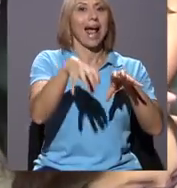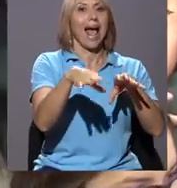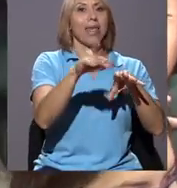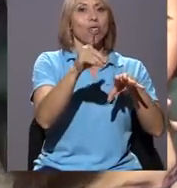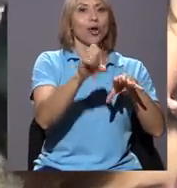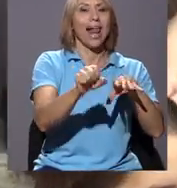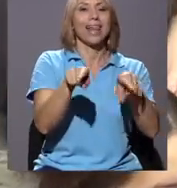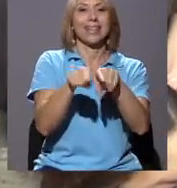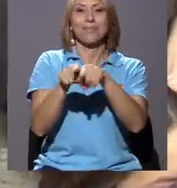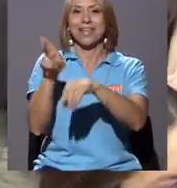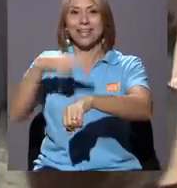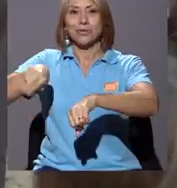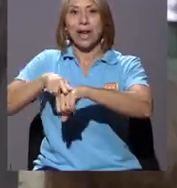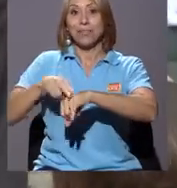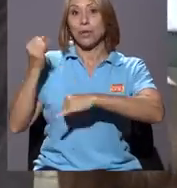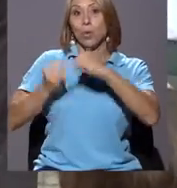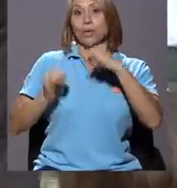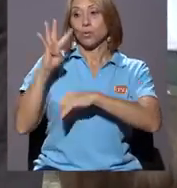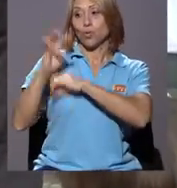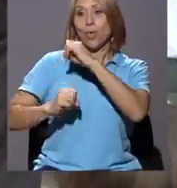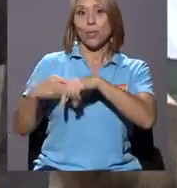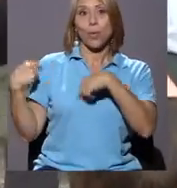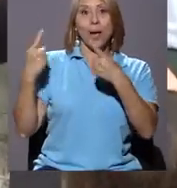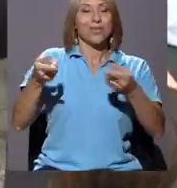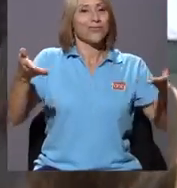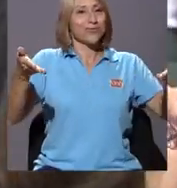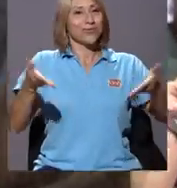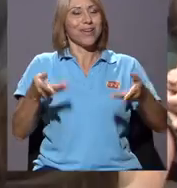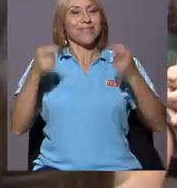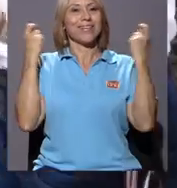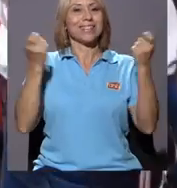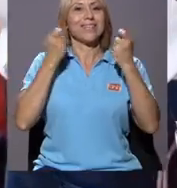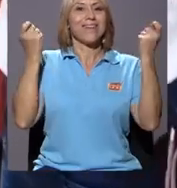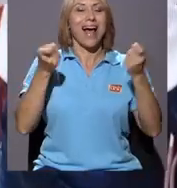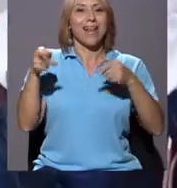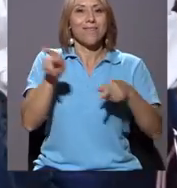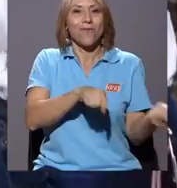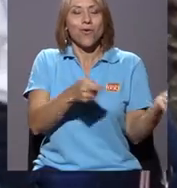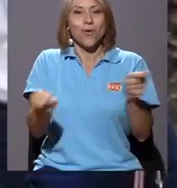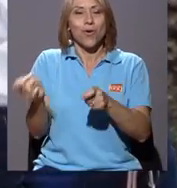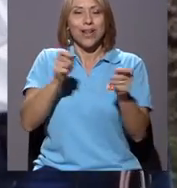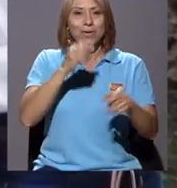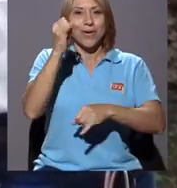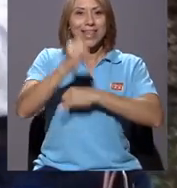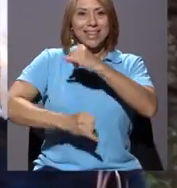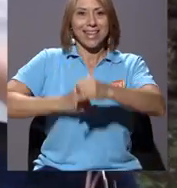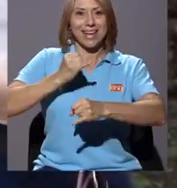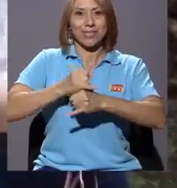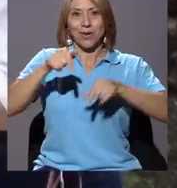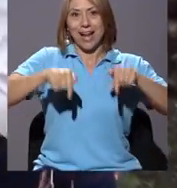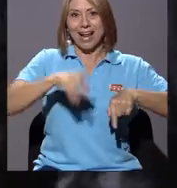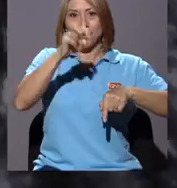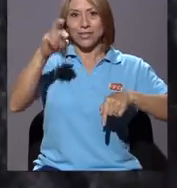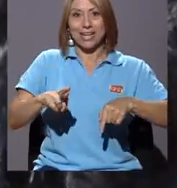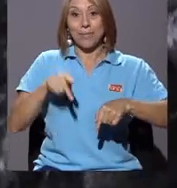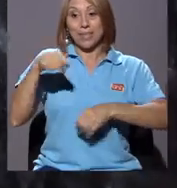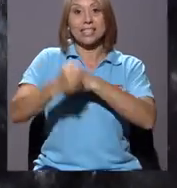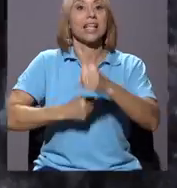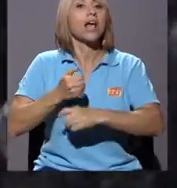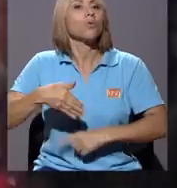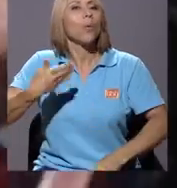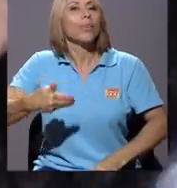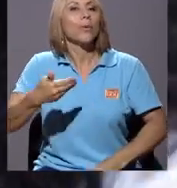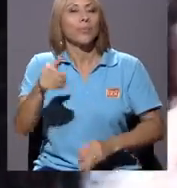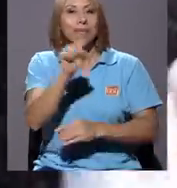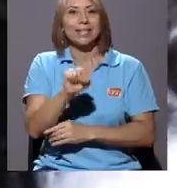los últimos 4 años han sido anfitriones del Festival Folclórico Internacional en nuestro país. Este año se realizará el sábado 16 de